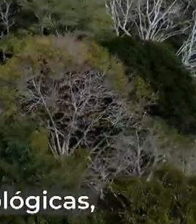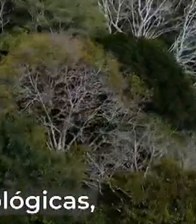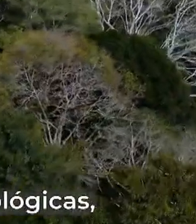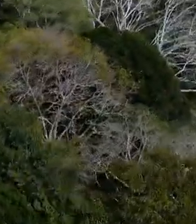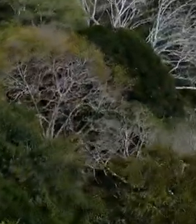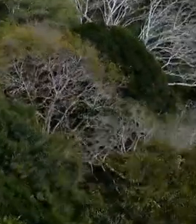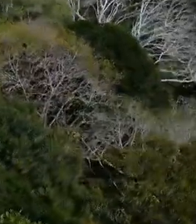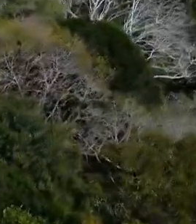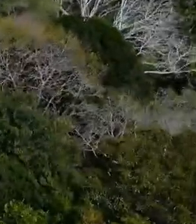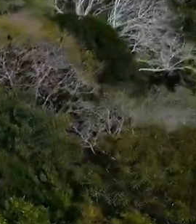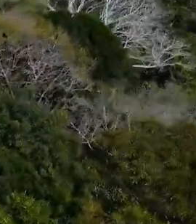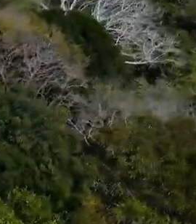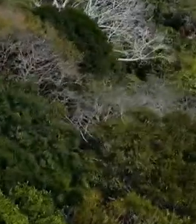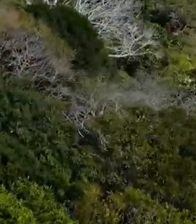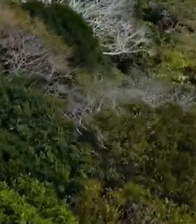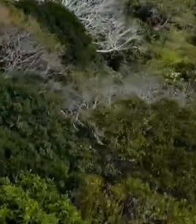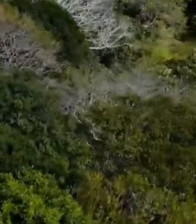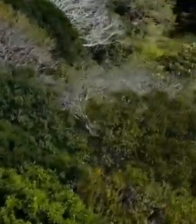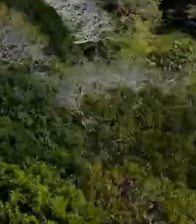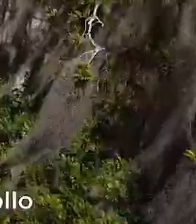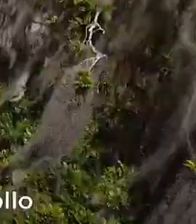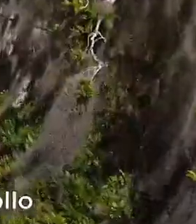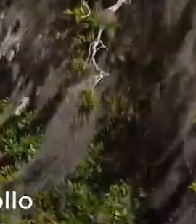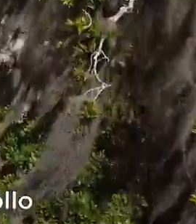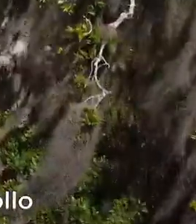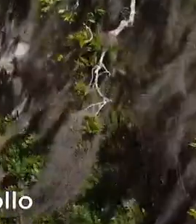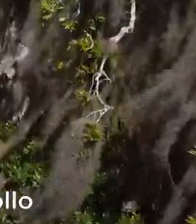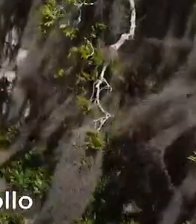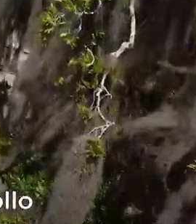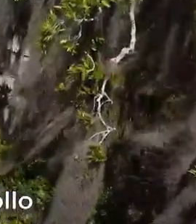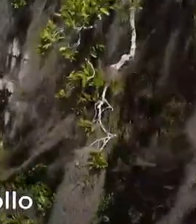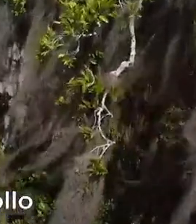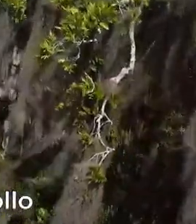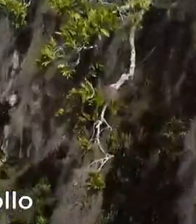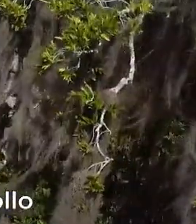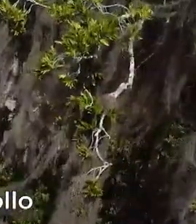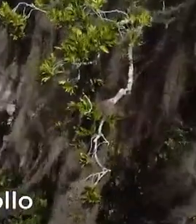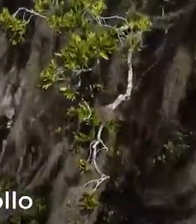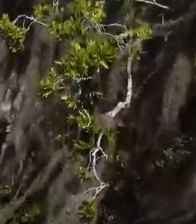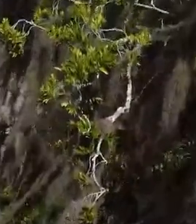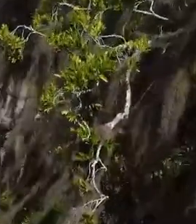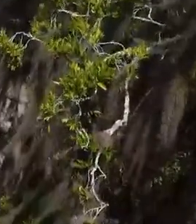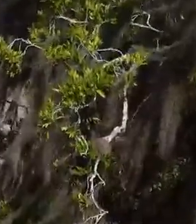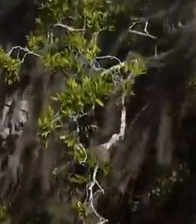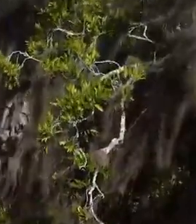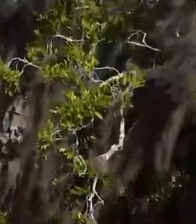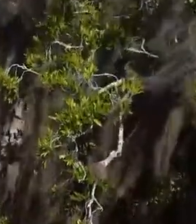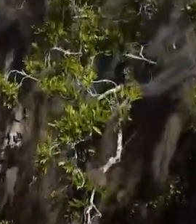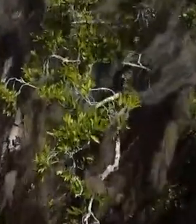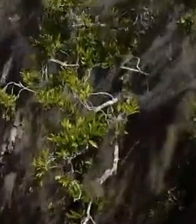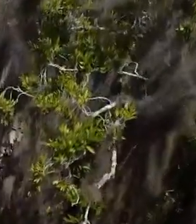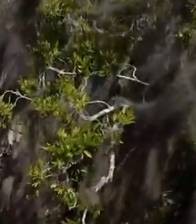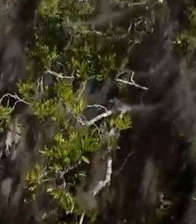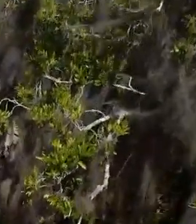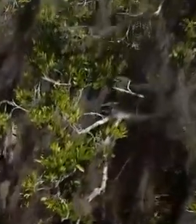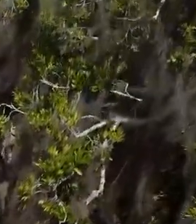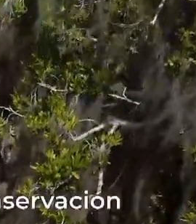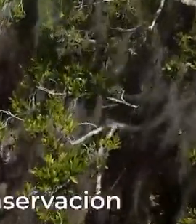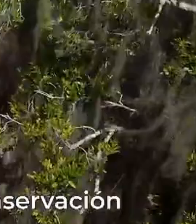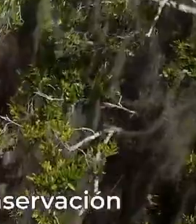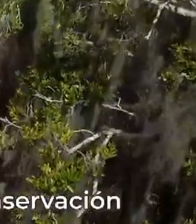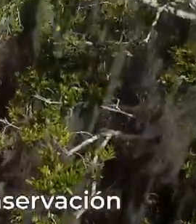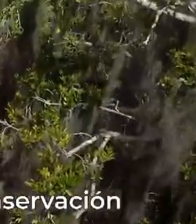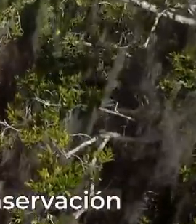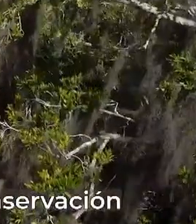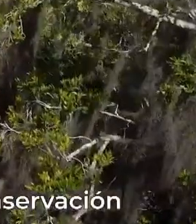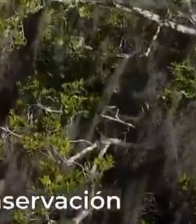Arqueológicas PROMESA Tren Maya, gracias al cual ha sido posible el desarrollo de nuevas investigaciones en el área, así